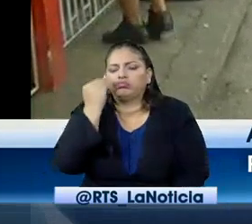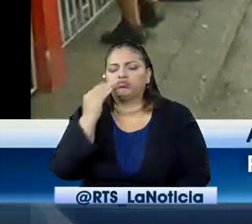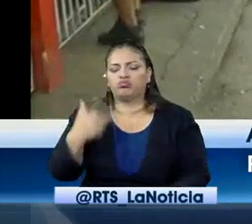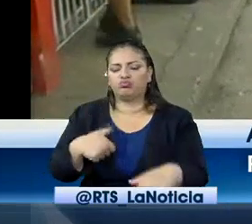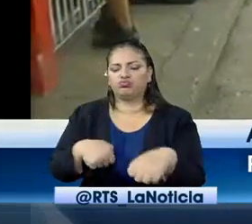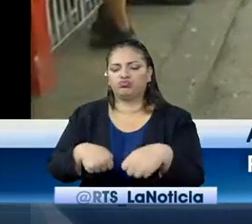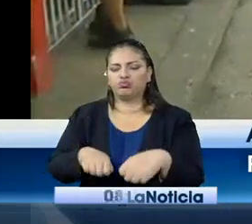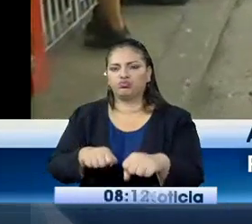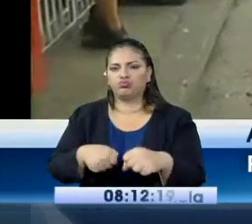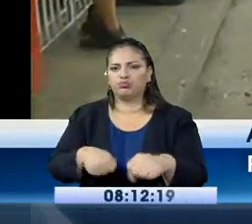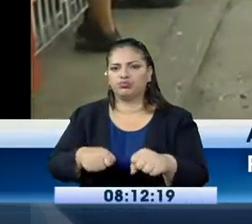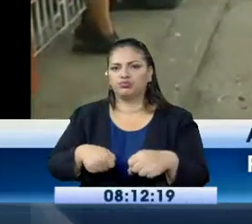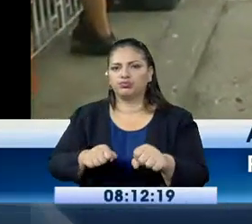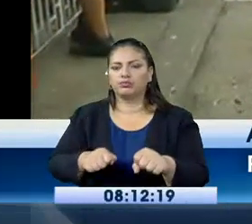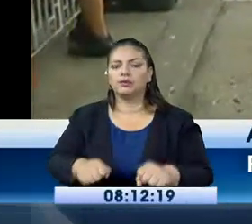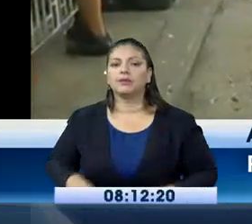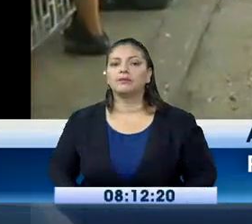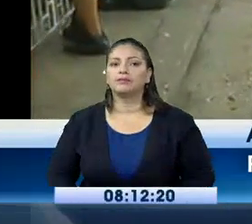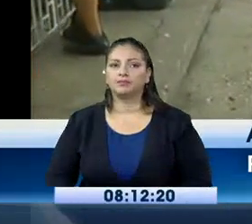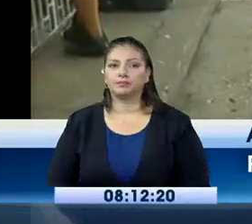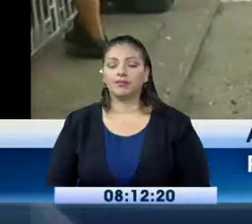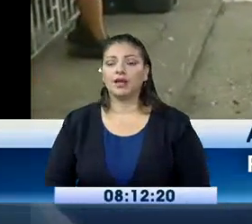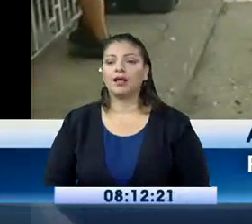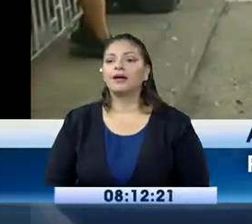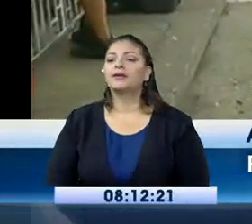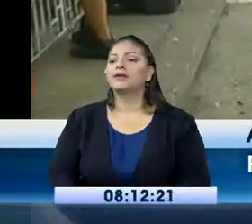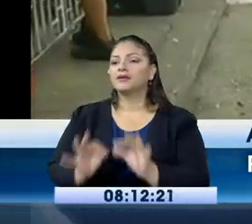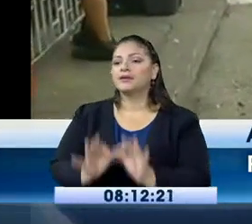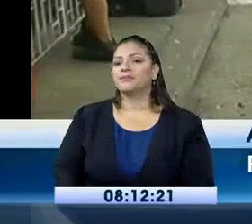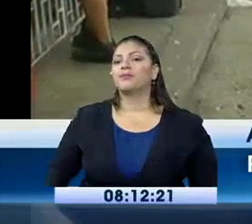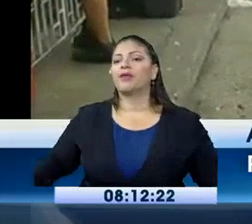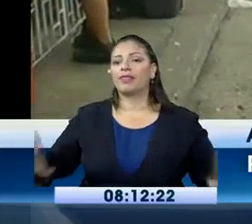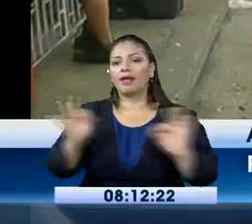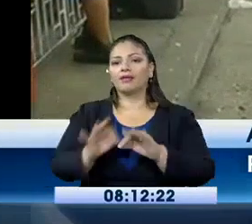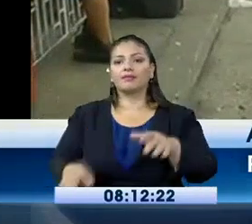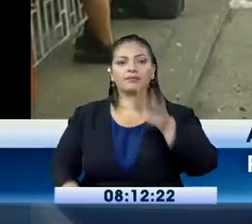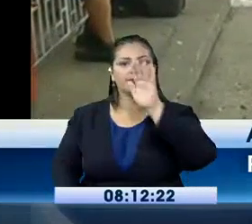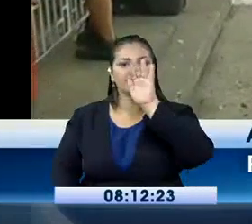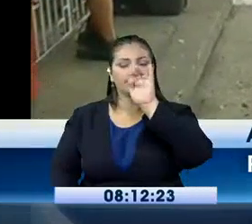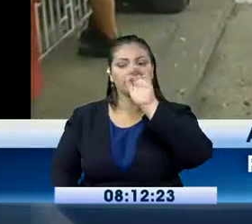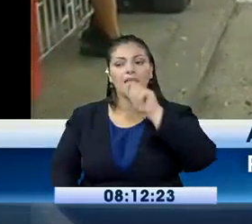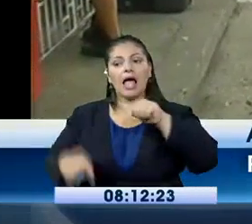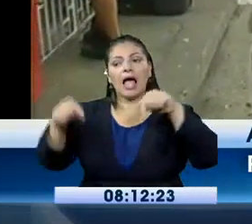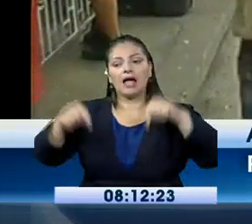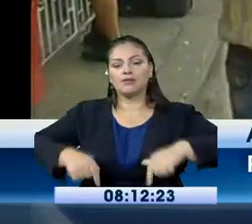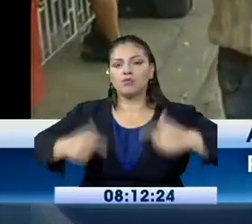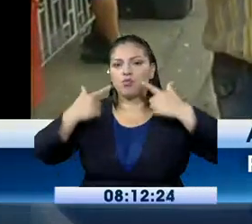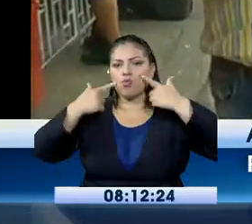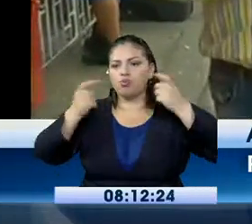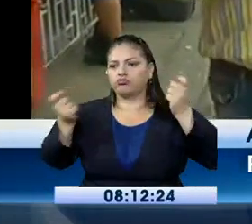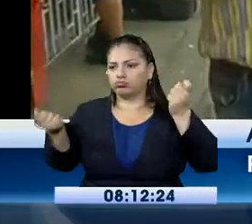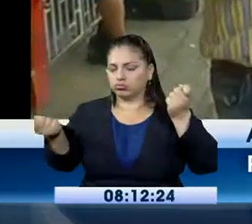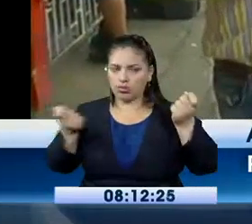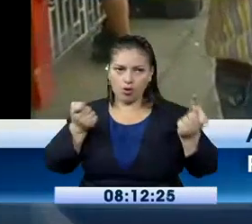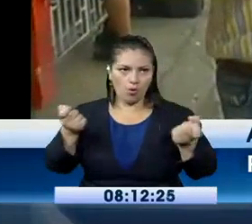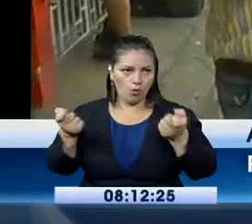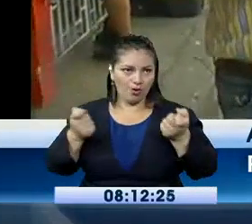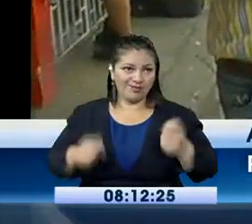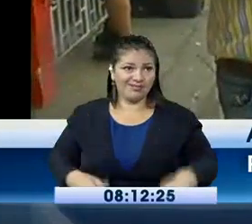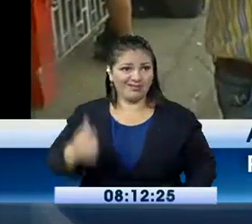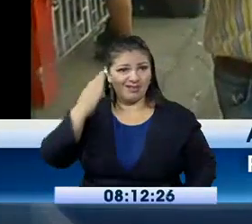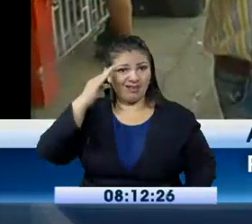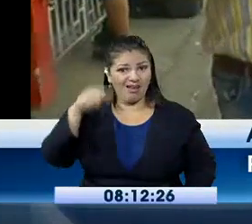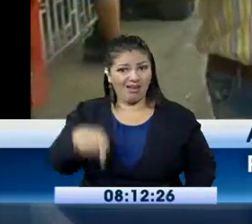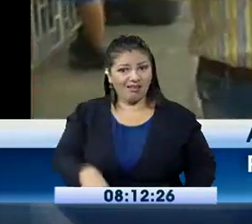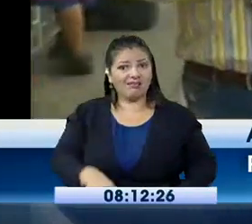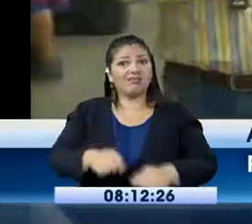si cabe el control en este punto que ha sido bastante conflictivo, sobre todo en el estacionamiento de las tricimotos